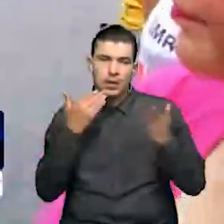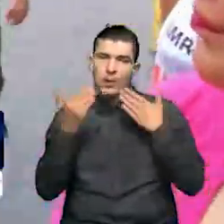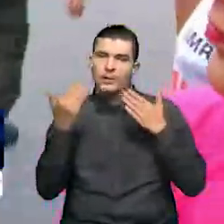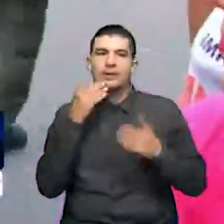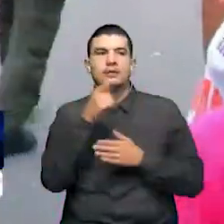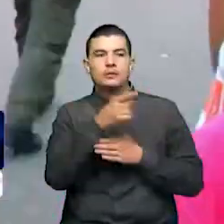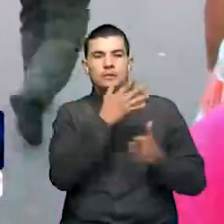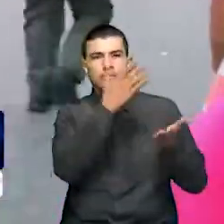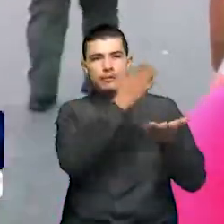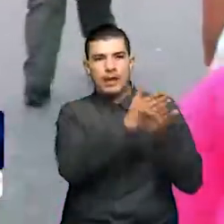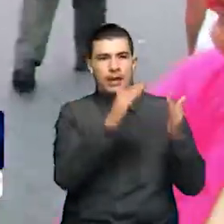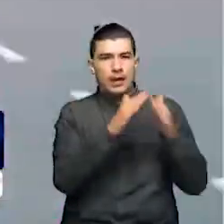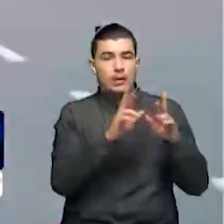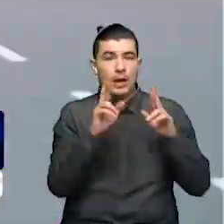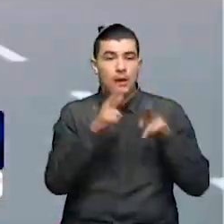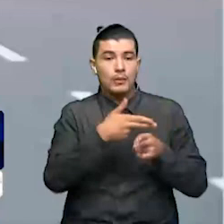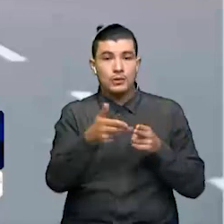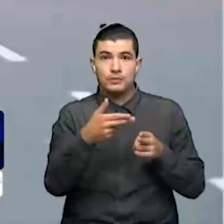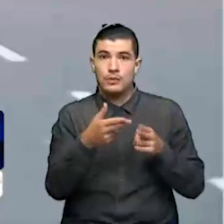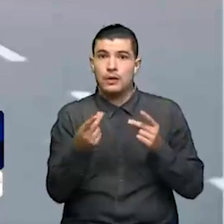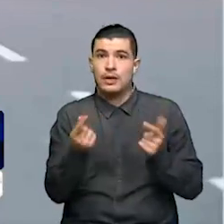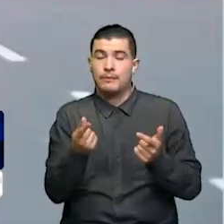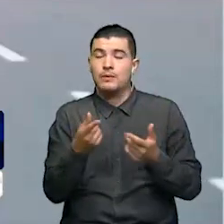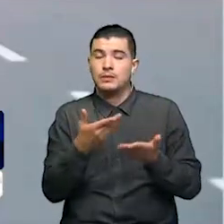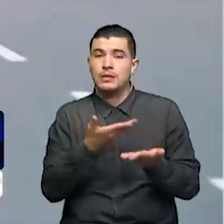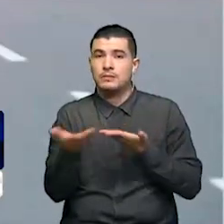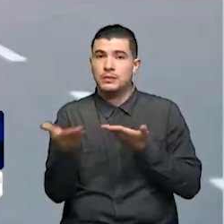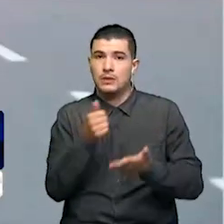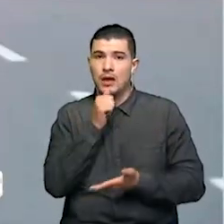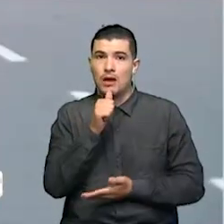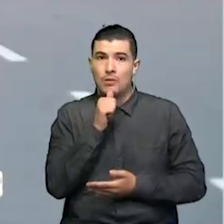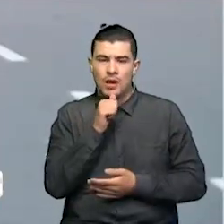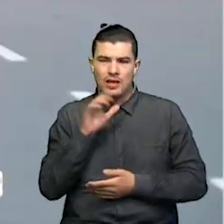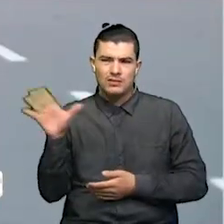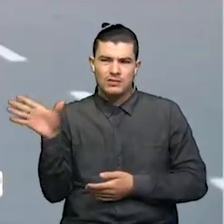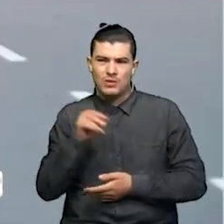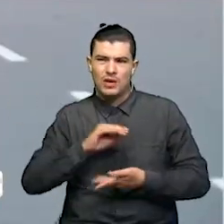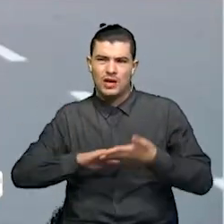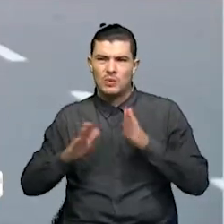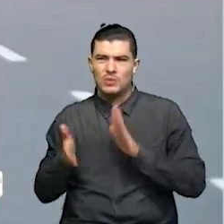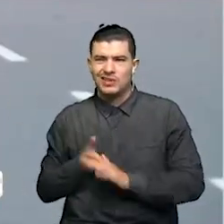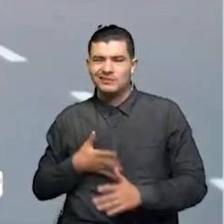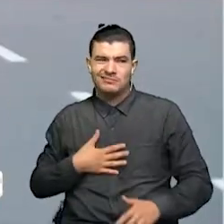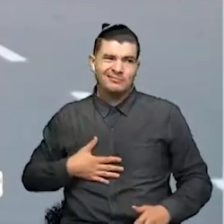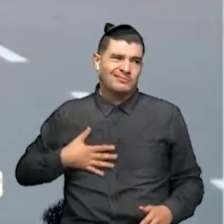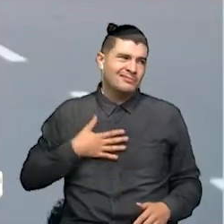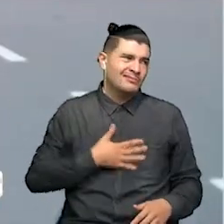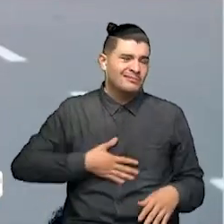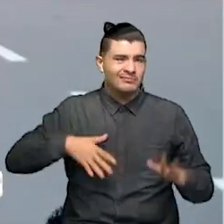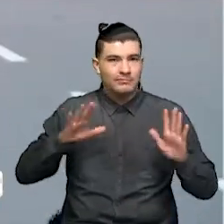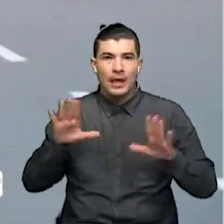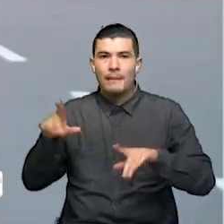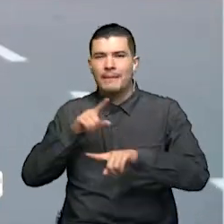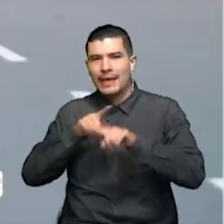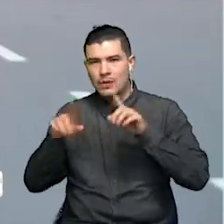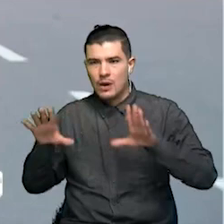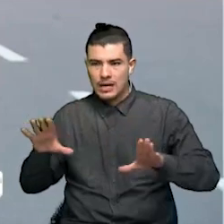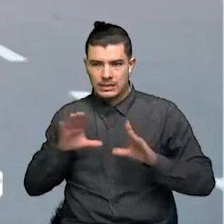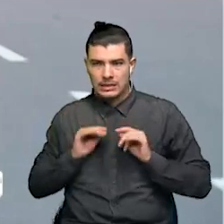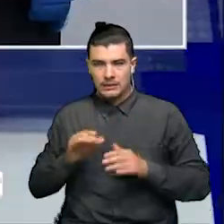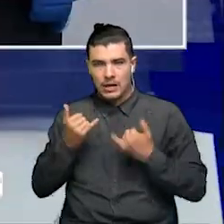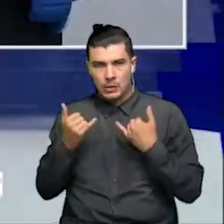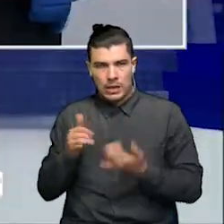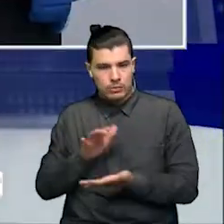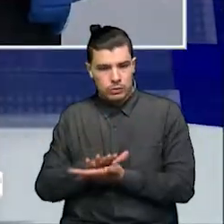servicio lo antes posible finalmente con inconformidad acepto la comunidad del cerro la cruz las condiciones que